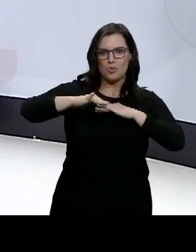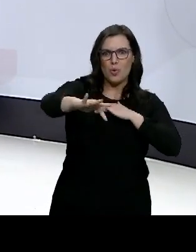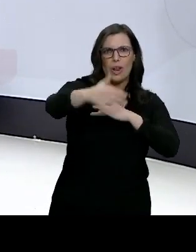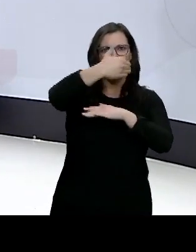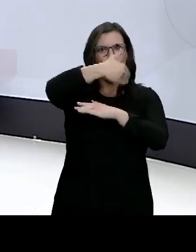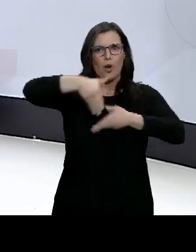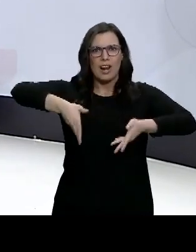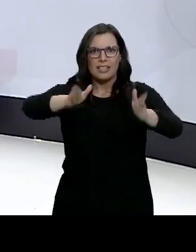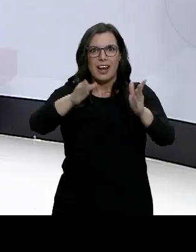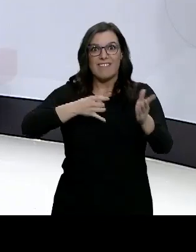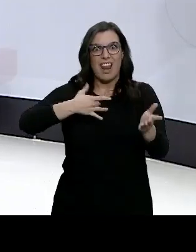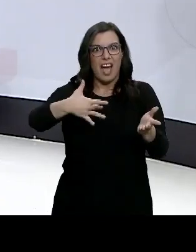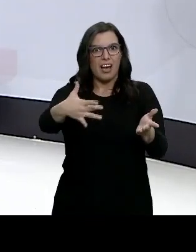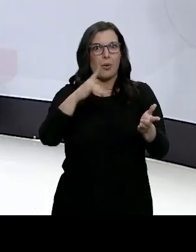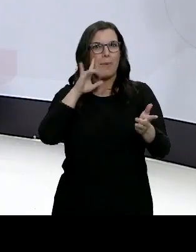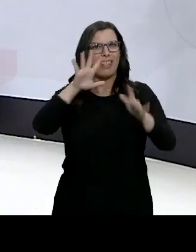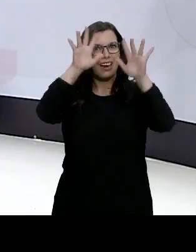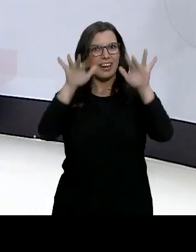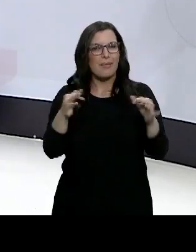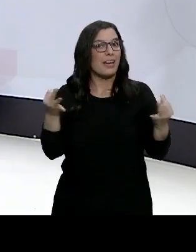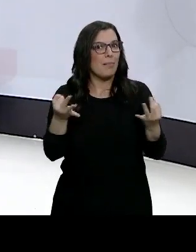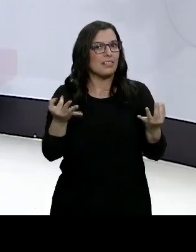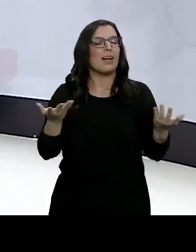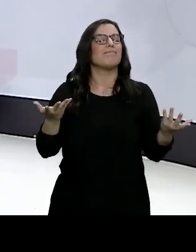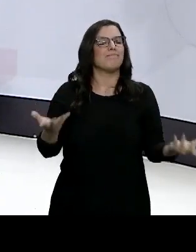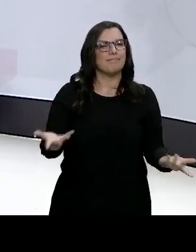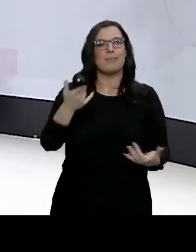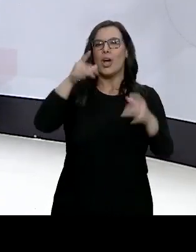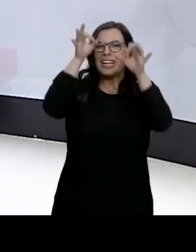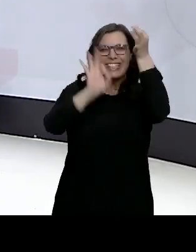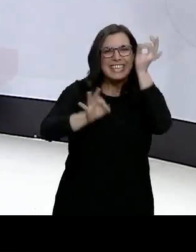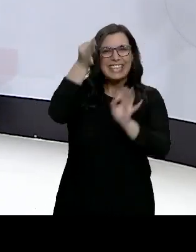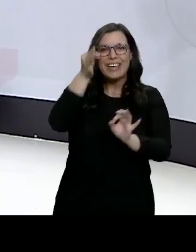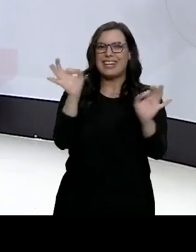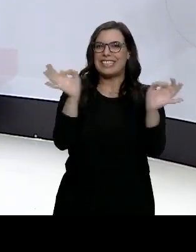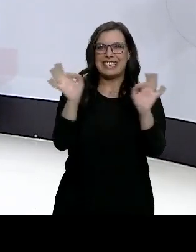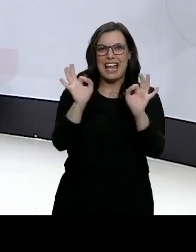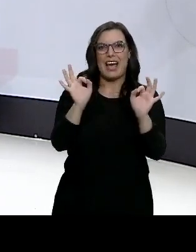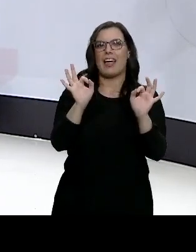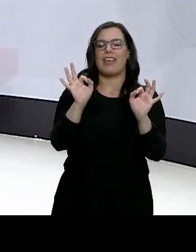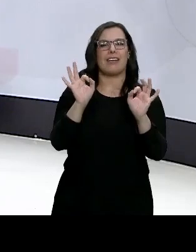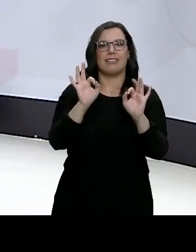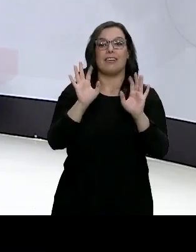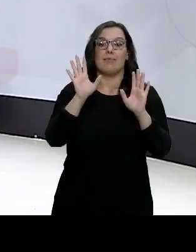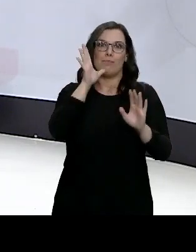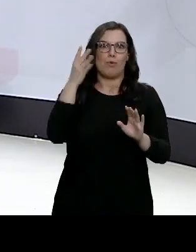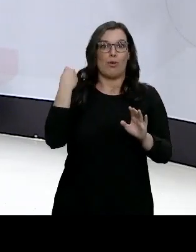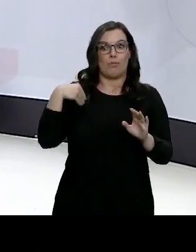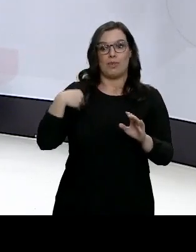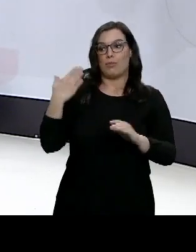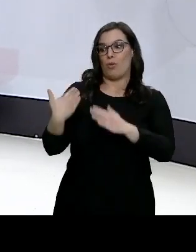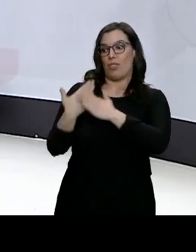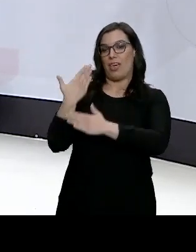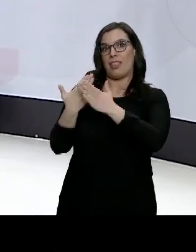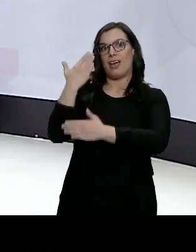las carreteras que parecían nevadas. ¿Qué es lo que ha pasado? Así es, Pilar, pero no ha nevado, no ha caído nada del cielo, tenemos anticiclón, ya lo hemos dicho, pero como estos últimos días hemos